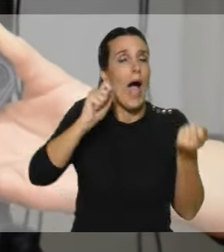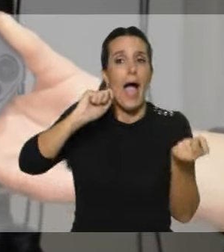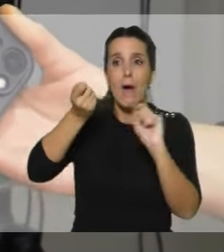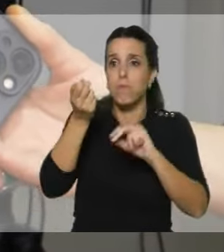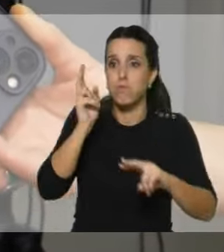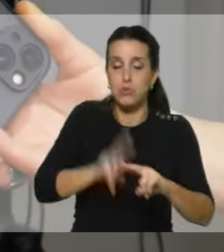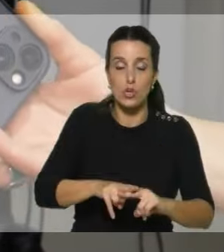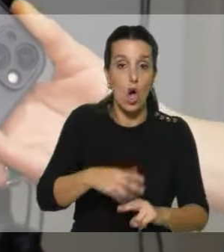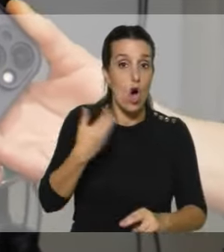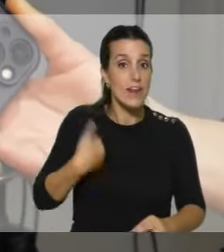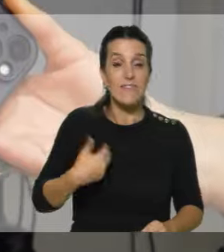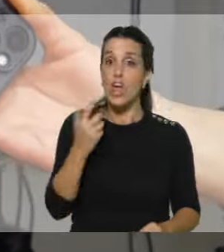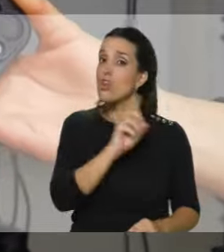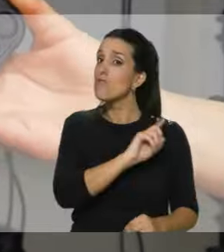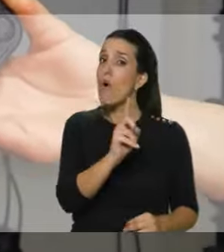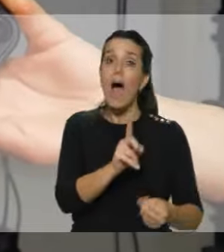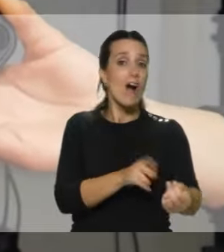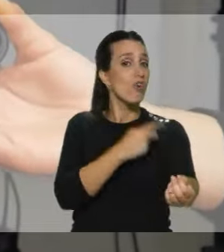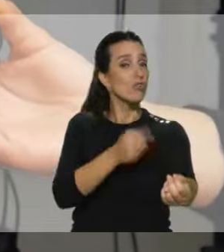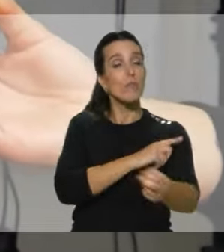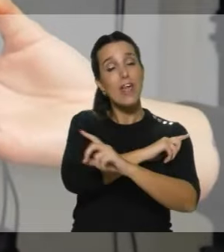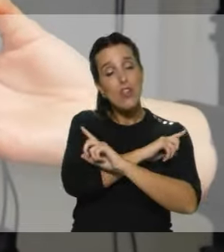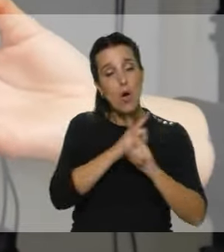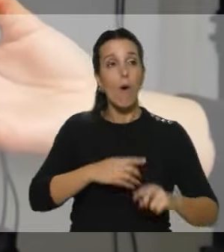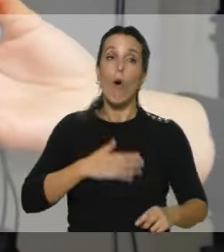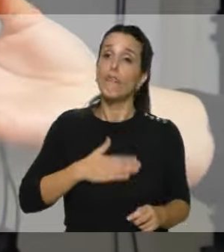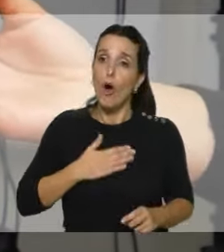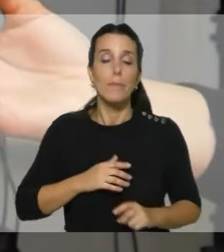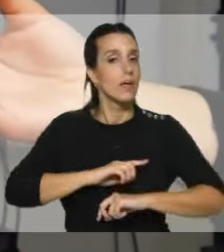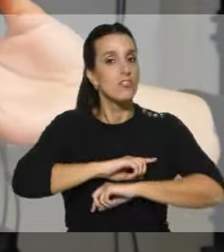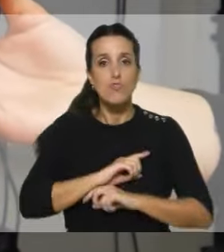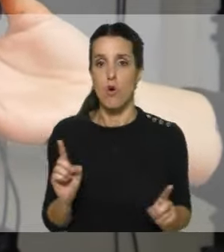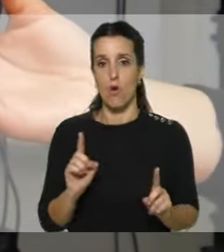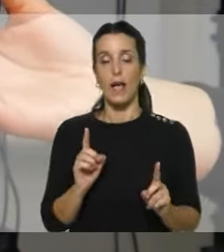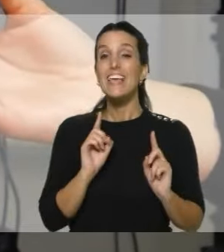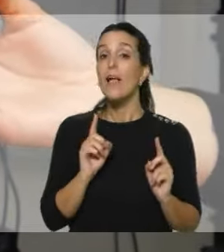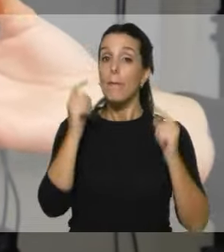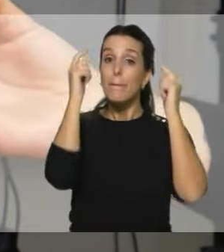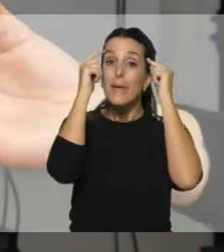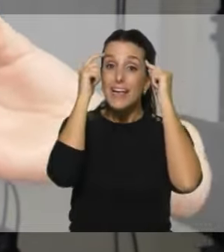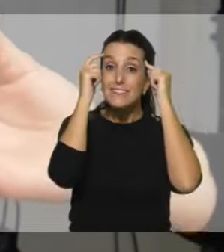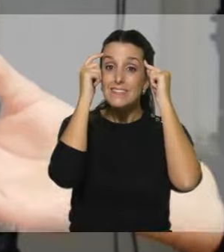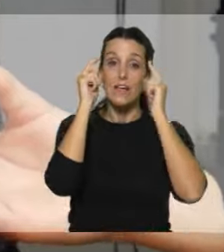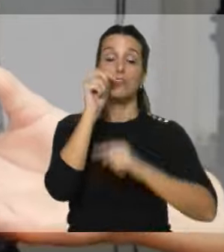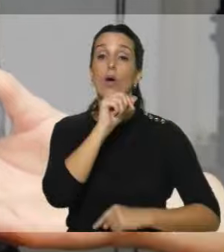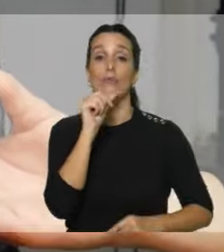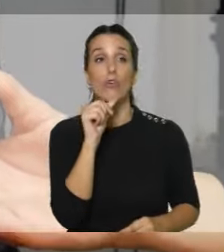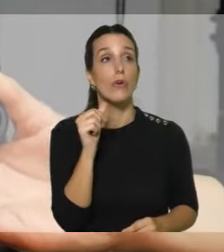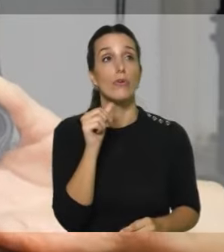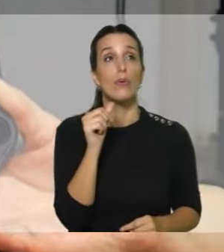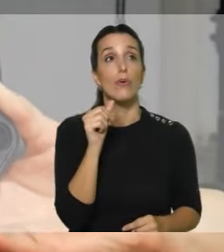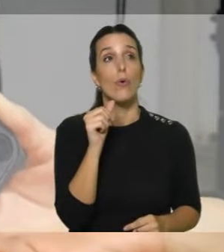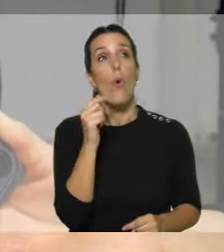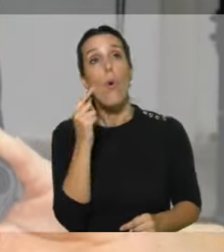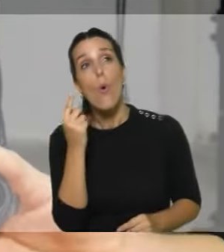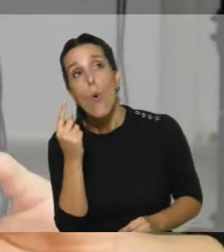lamentable. No nos acostumbremos a esto, no nos conformemos y pensemos no en una solución, no